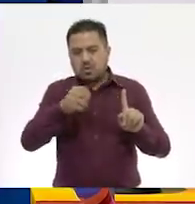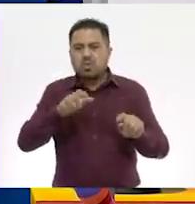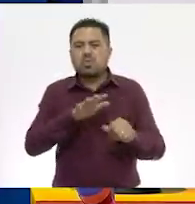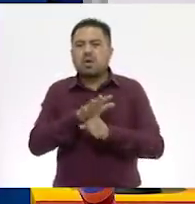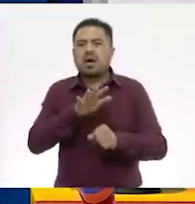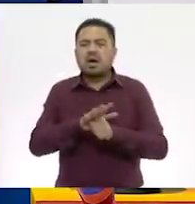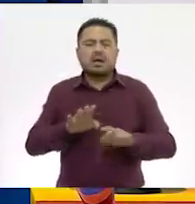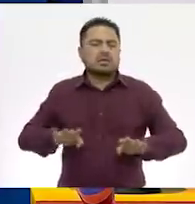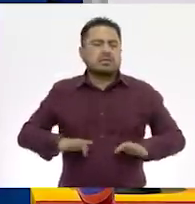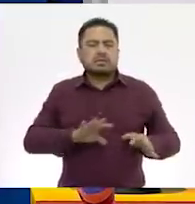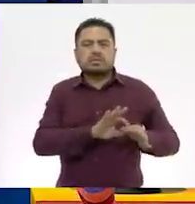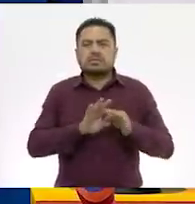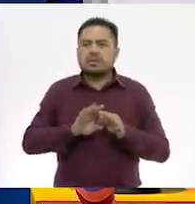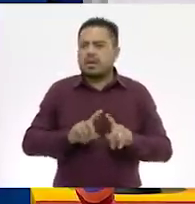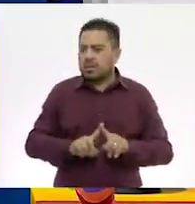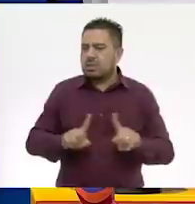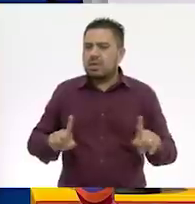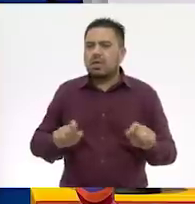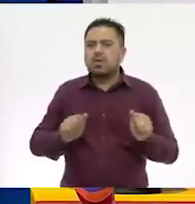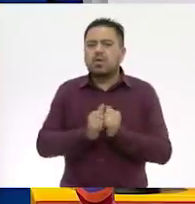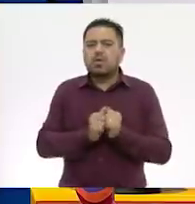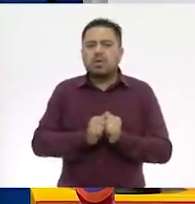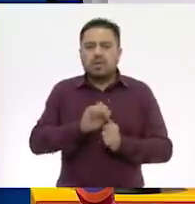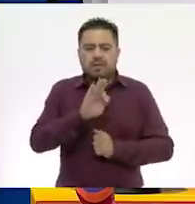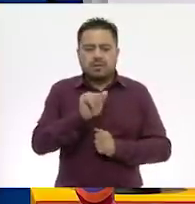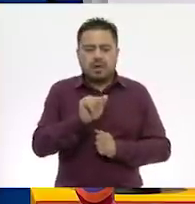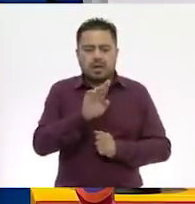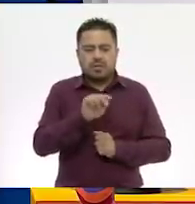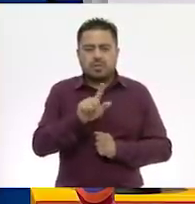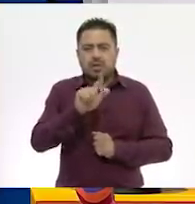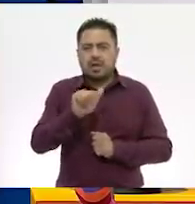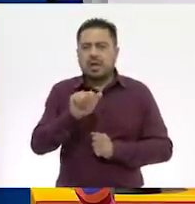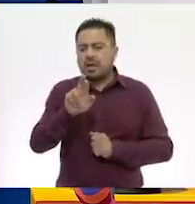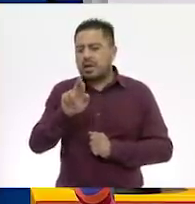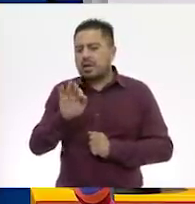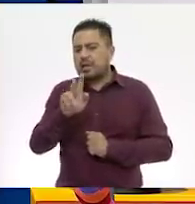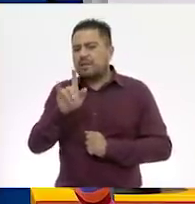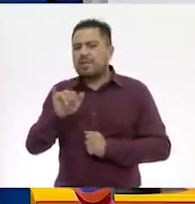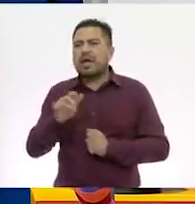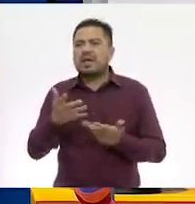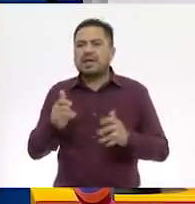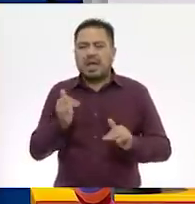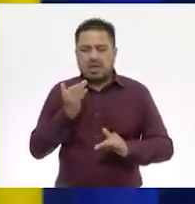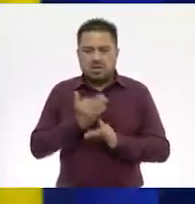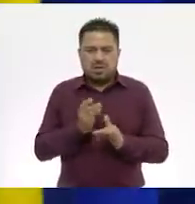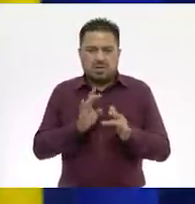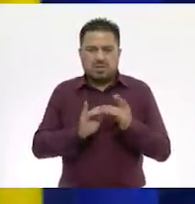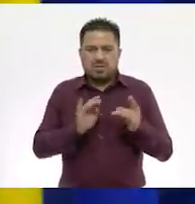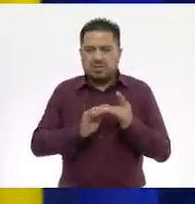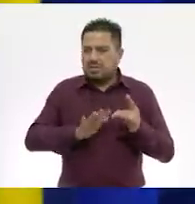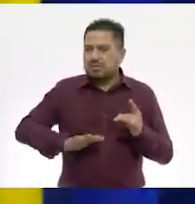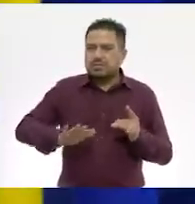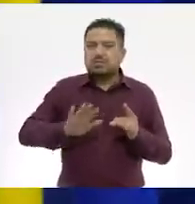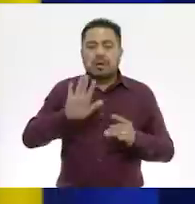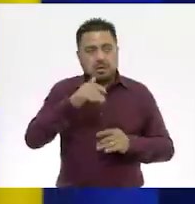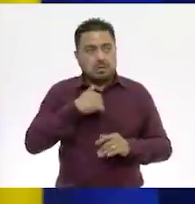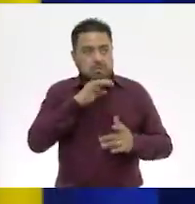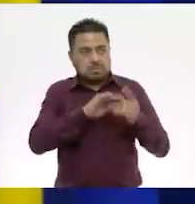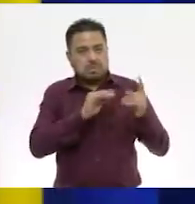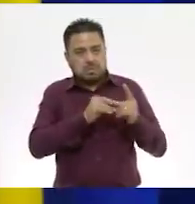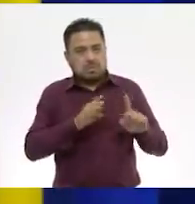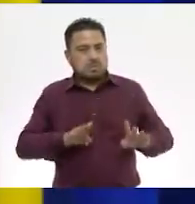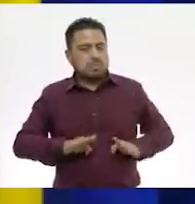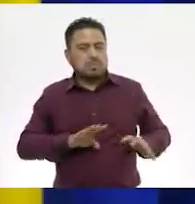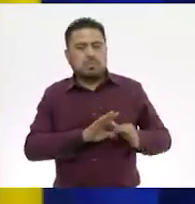son las semejanzas y diferencias entre una fábula y un refrán según lo que ya comentamos. Yo te digo una